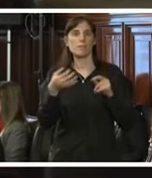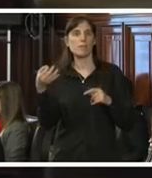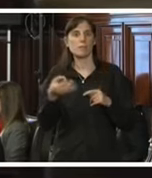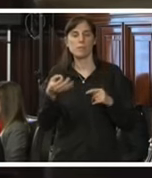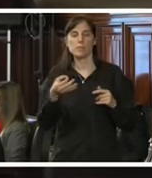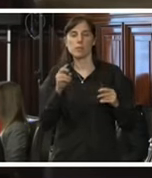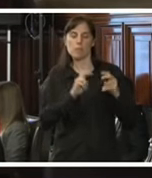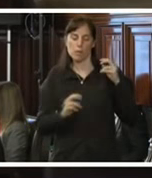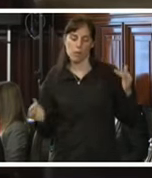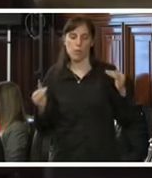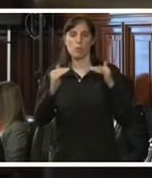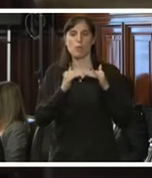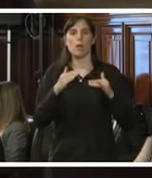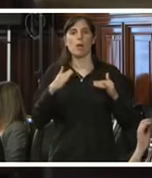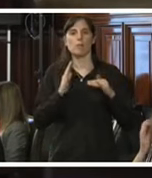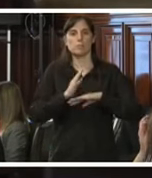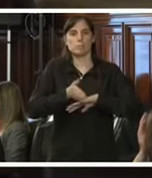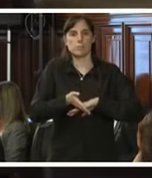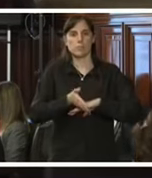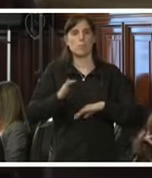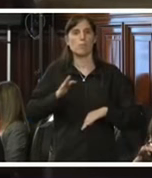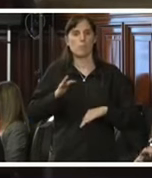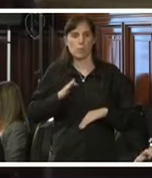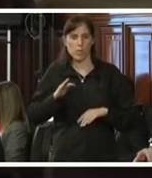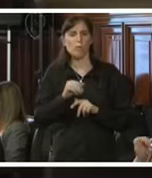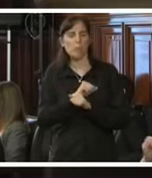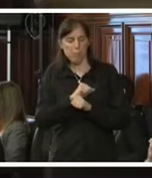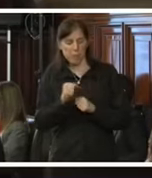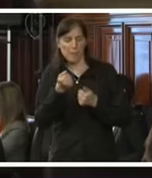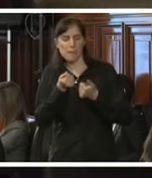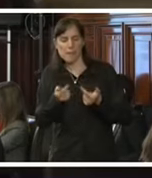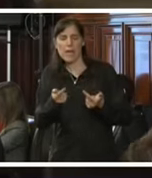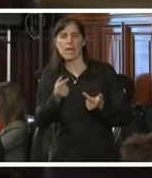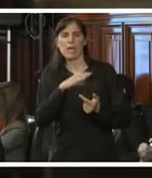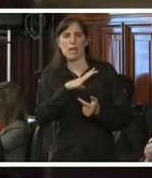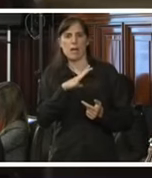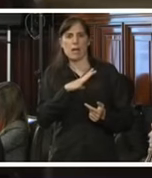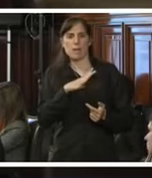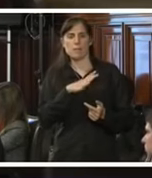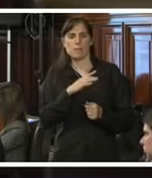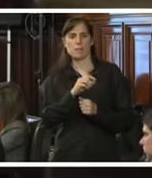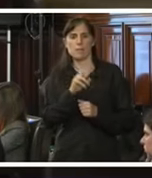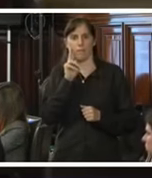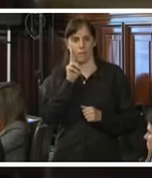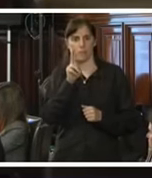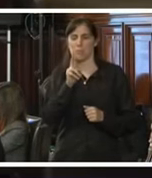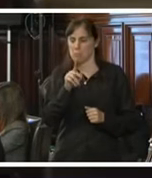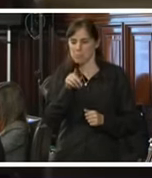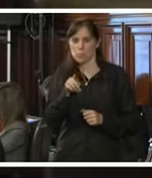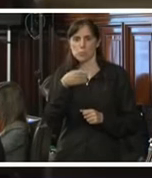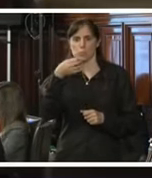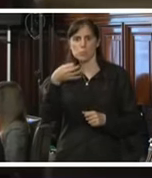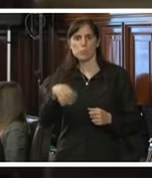la igual participación de mujeres que tengan una revisión objetiva de las y los candidatos con base a sus méritos profesionales,